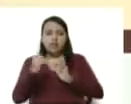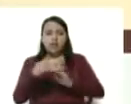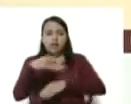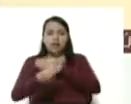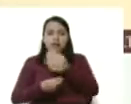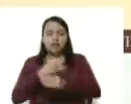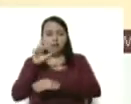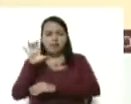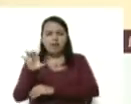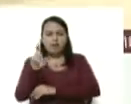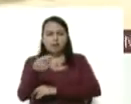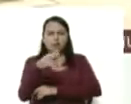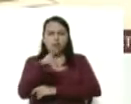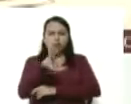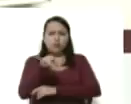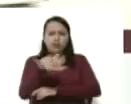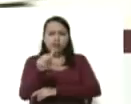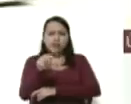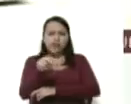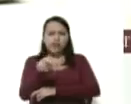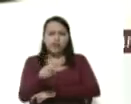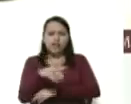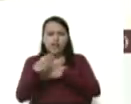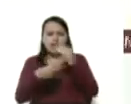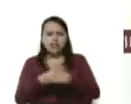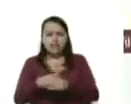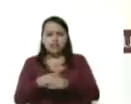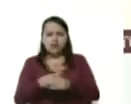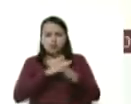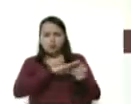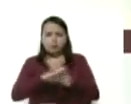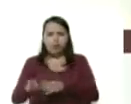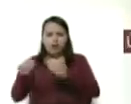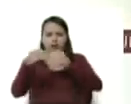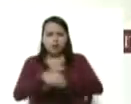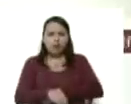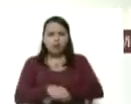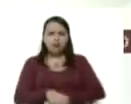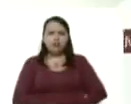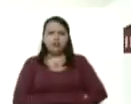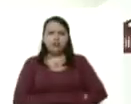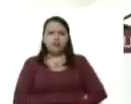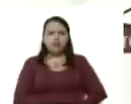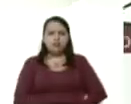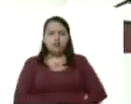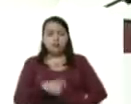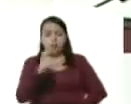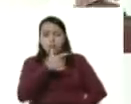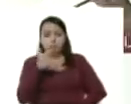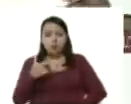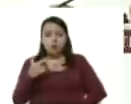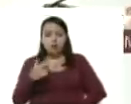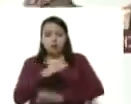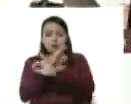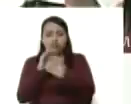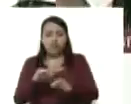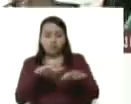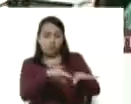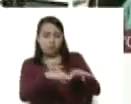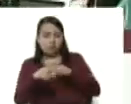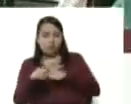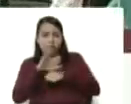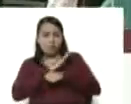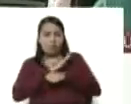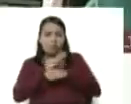Guyana, dando la estocada al Acuerdo de Ginebra, buscando validar un laudo imperial. Está actuando bajo